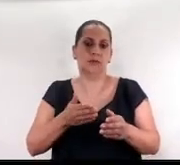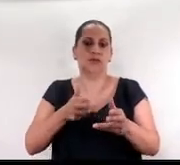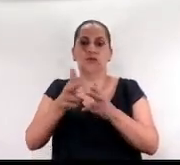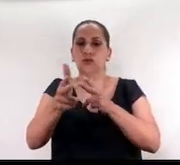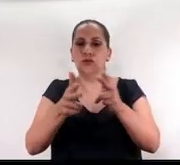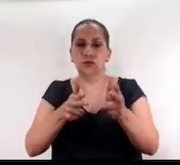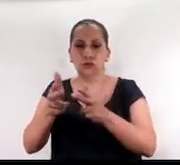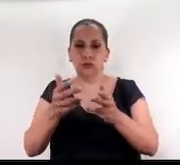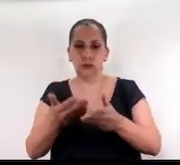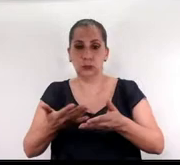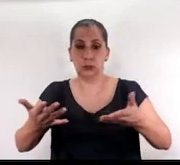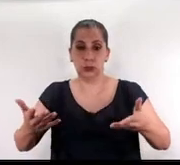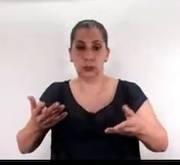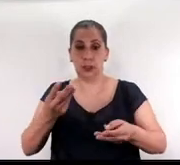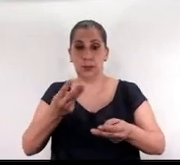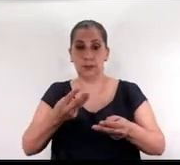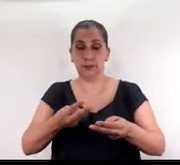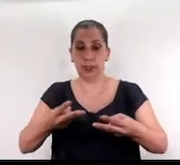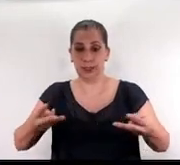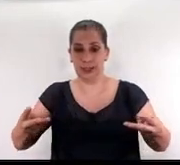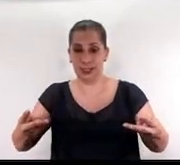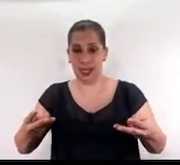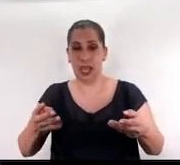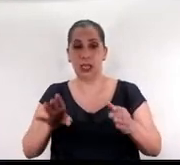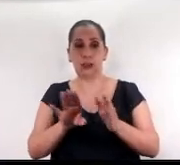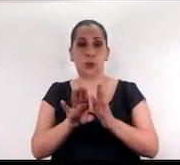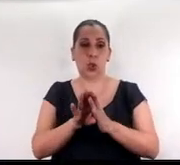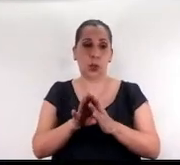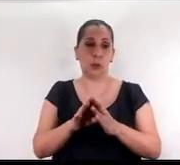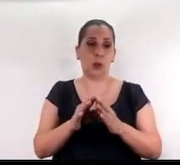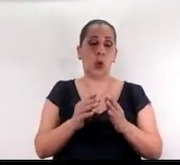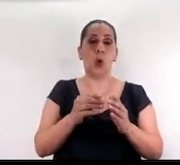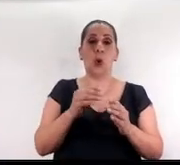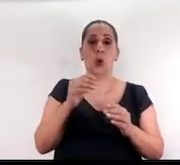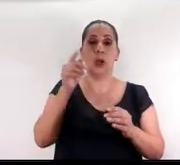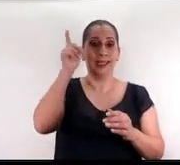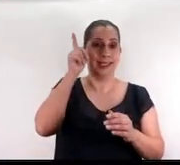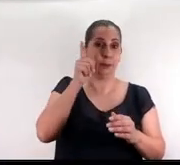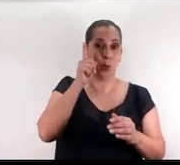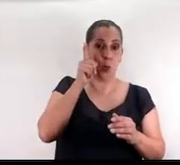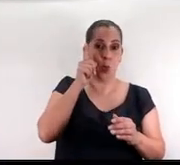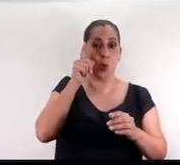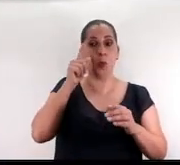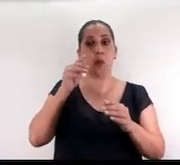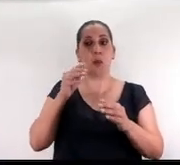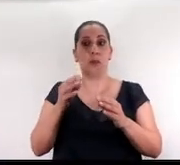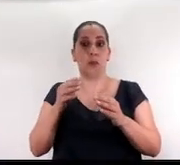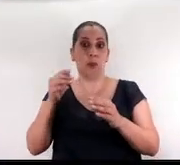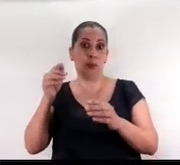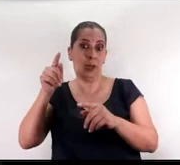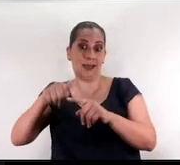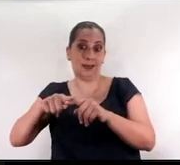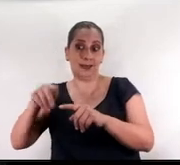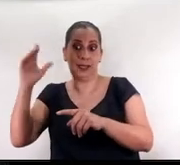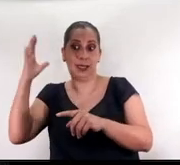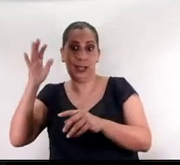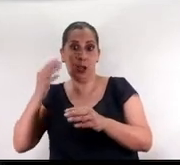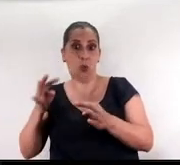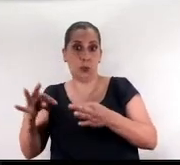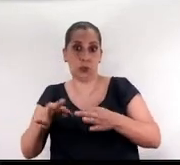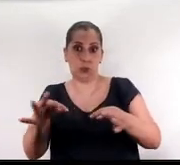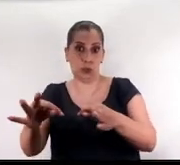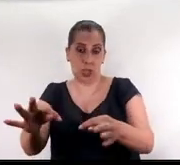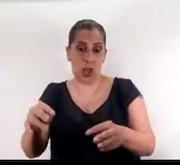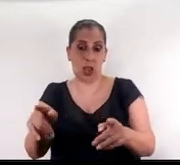la 32, sino también la ruta, por ejemplo, alterna Limón por Cartago y Turrialba, y también la